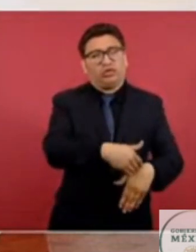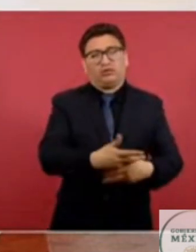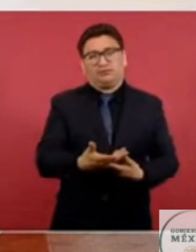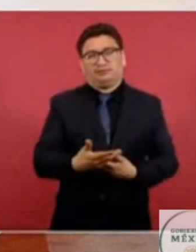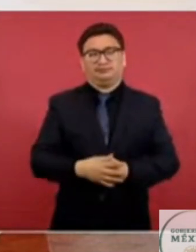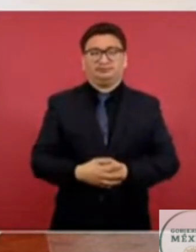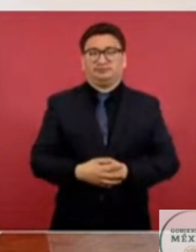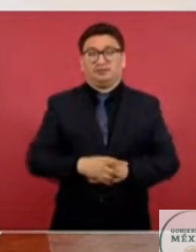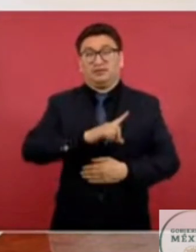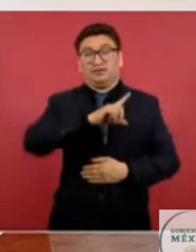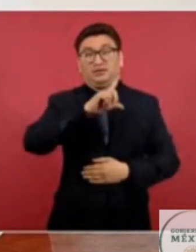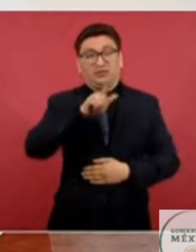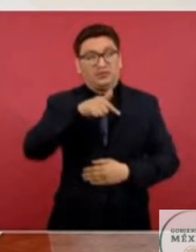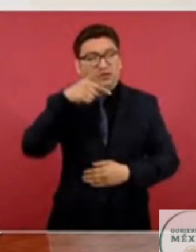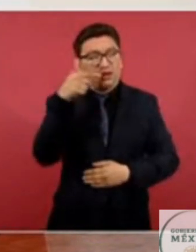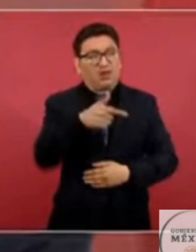Y no